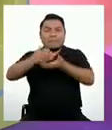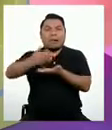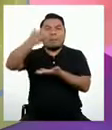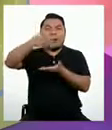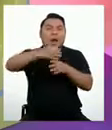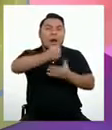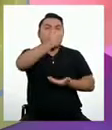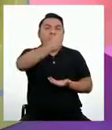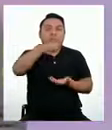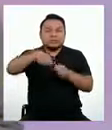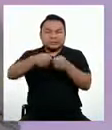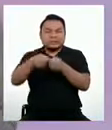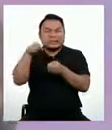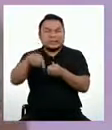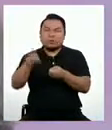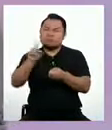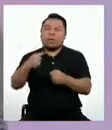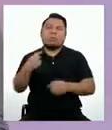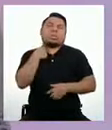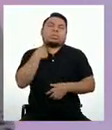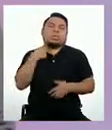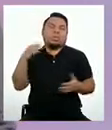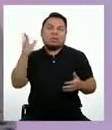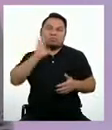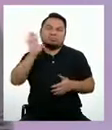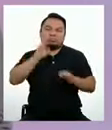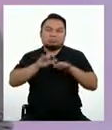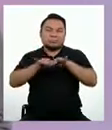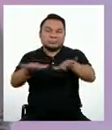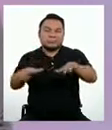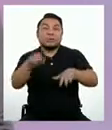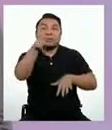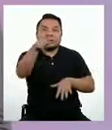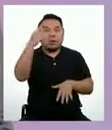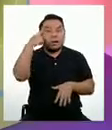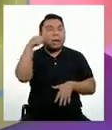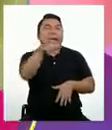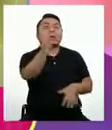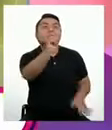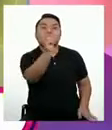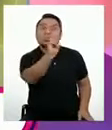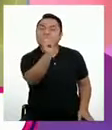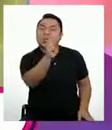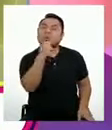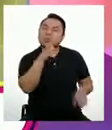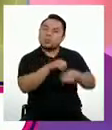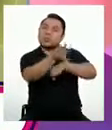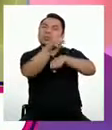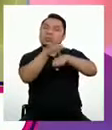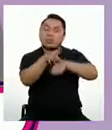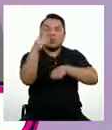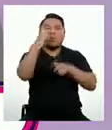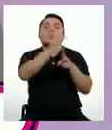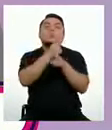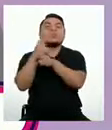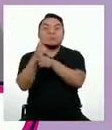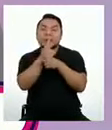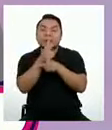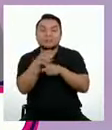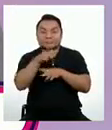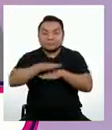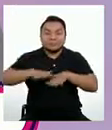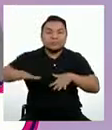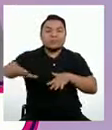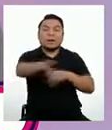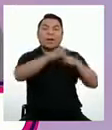cómo afecta a los océanos y cómo todos podemos poner nuestro granito de arena, ¿no? Para tratar de cuidarlos y de esta